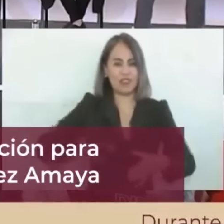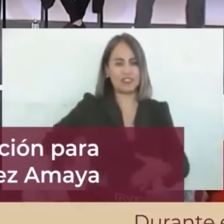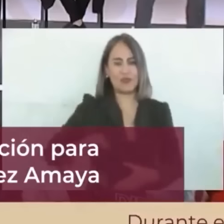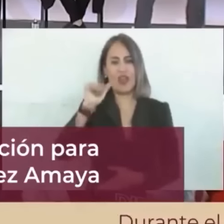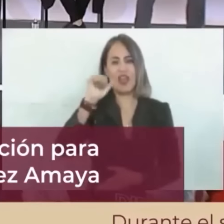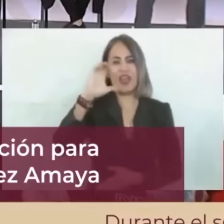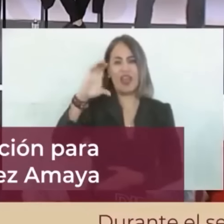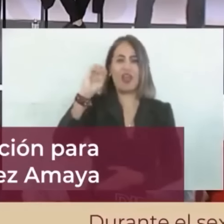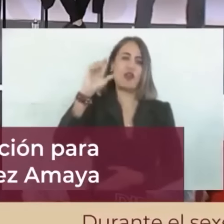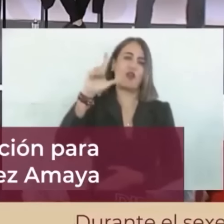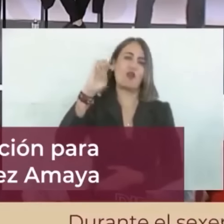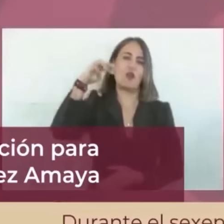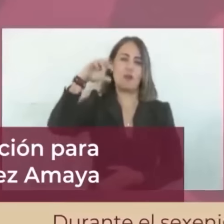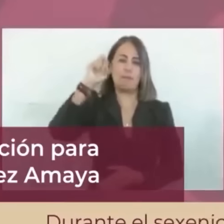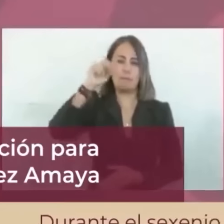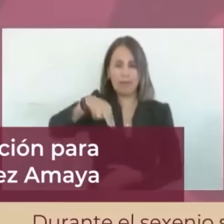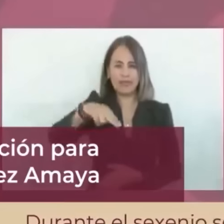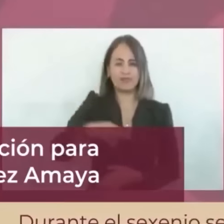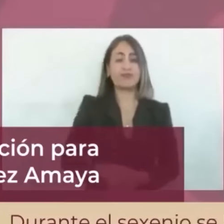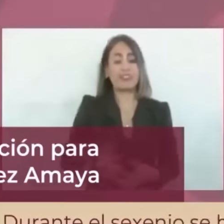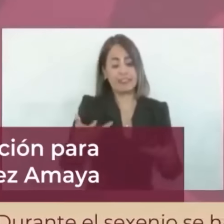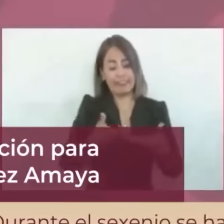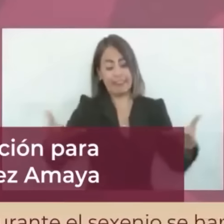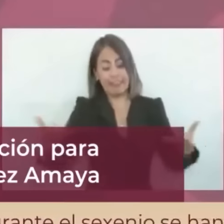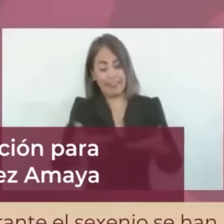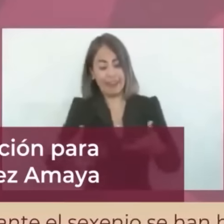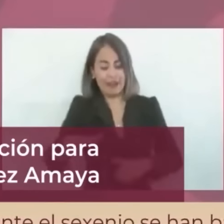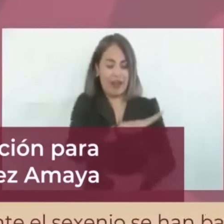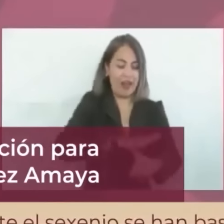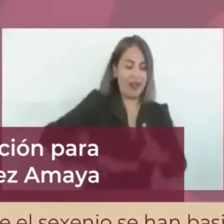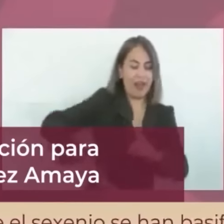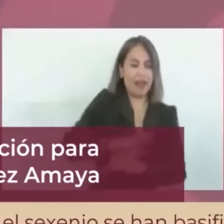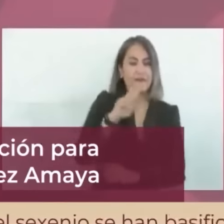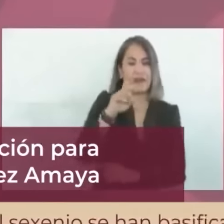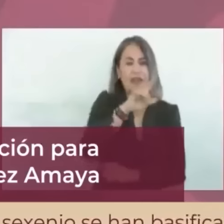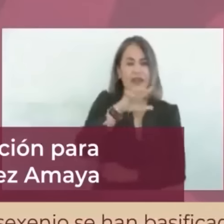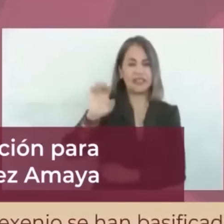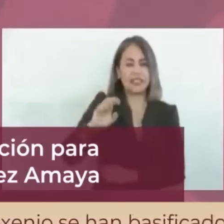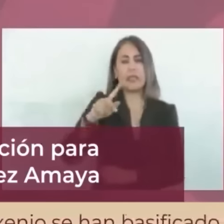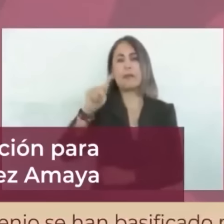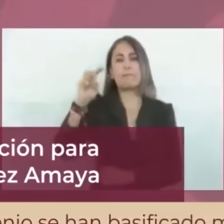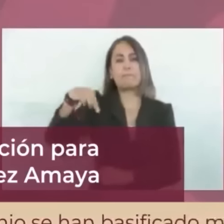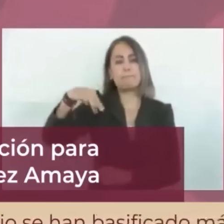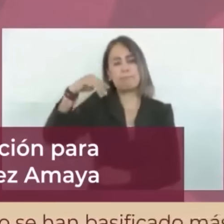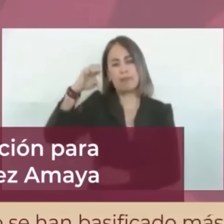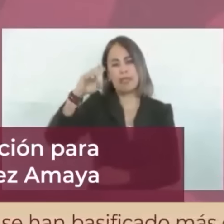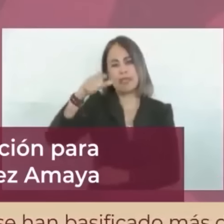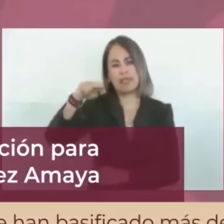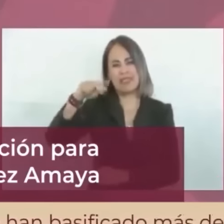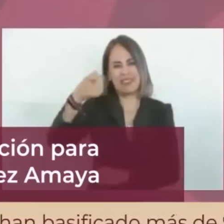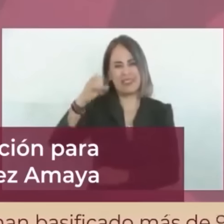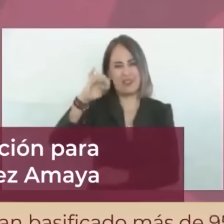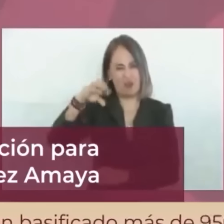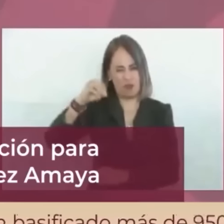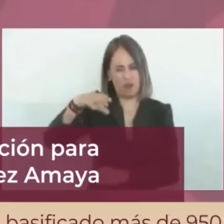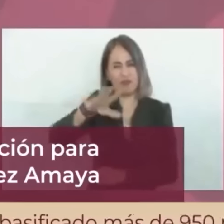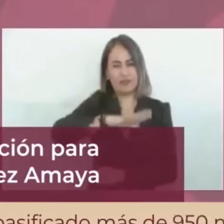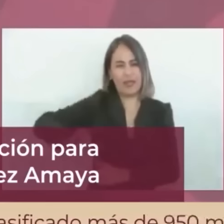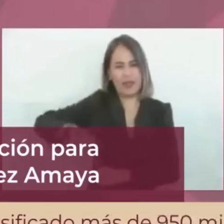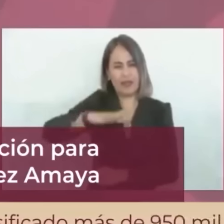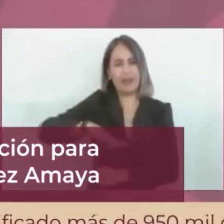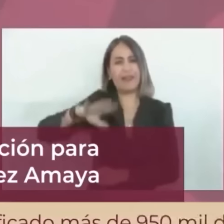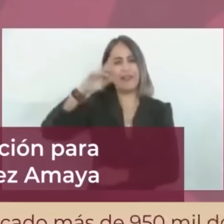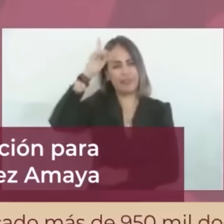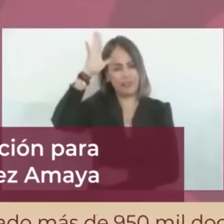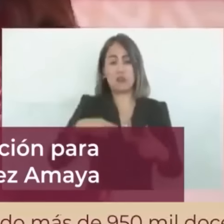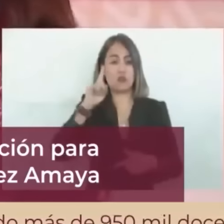La secretaria de Educación, Leticia Ramírez Amaya, afirmó que el gobierno del presidente Andrés Manuel López Obrador sentó las bases para la transformación del